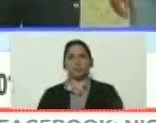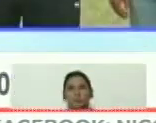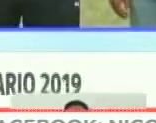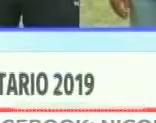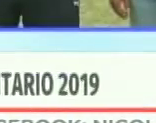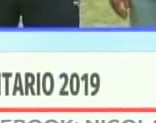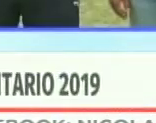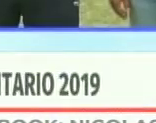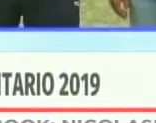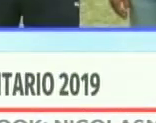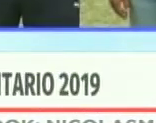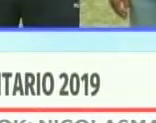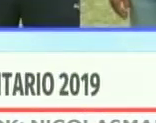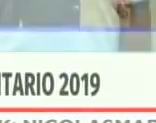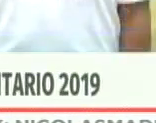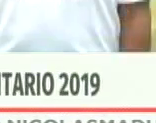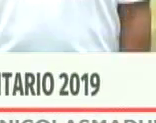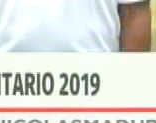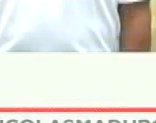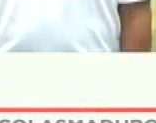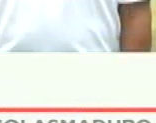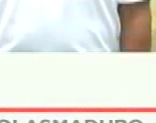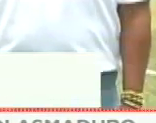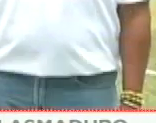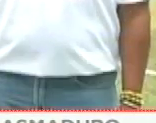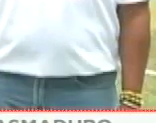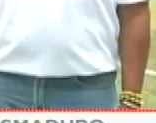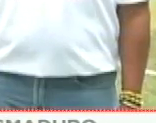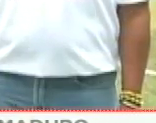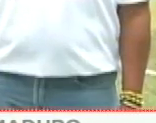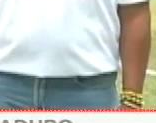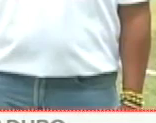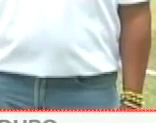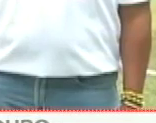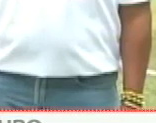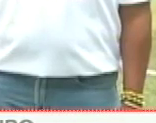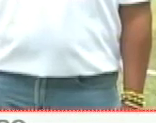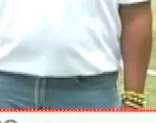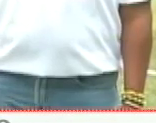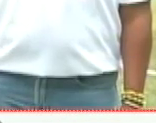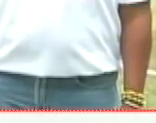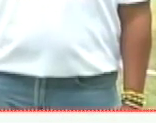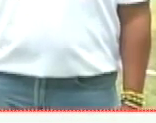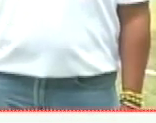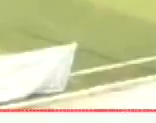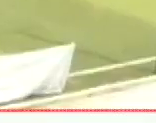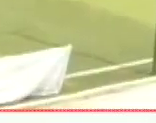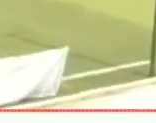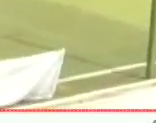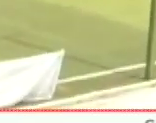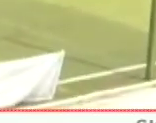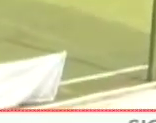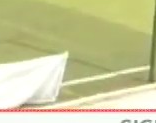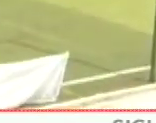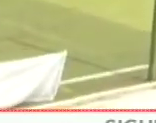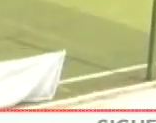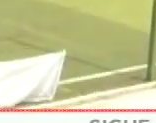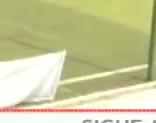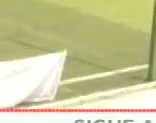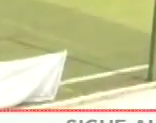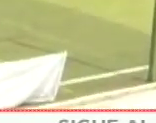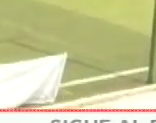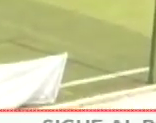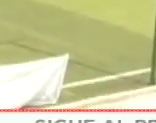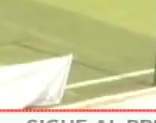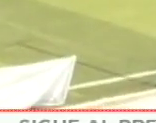Gracias por el pase, presidente. Nos encontramos en este momento en el Centro de Formación Socialista Simón Rodríguez, ubicado en San Antonio de los Altos,